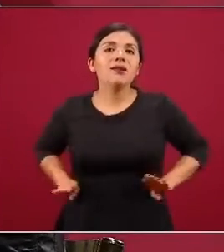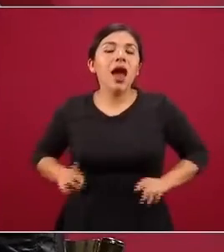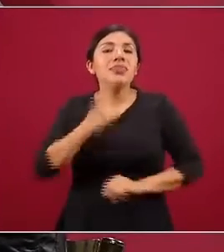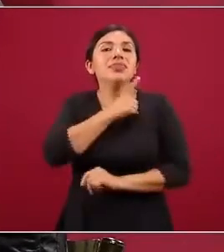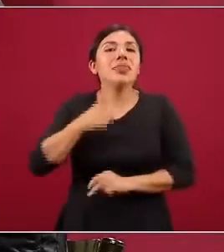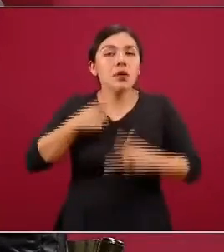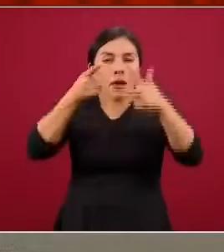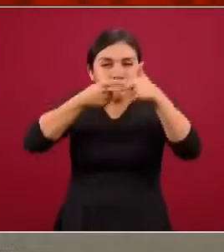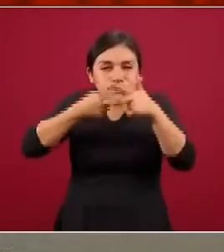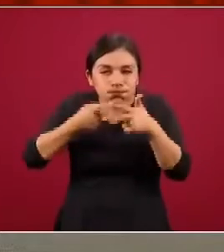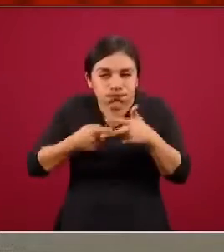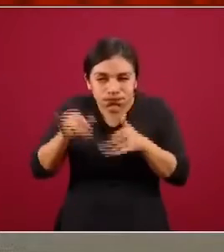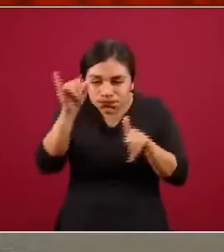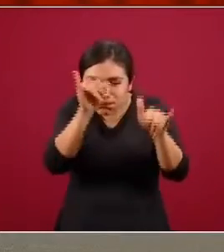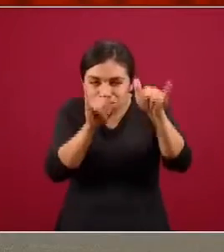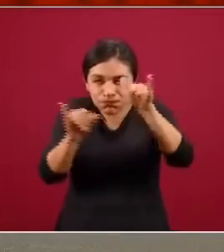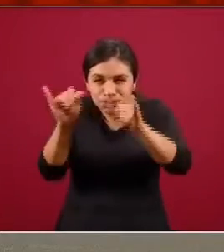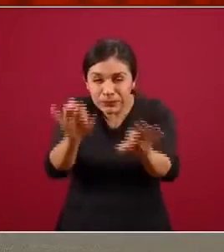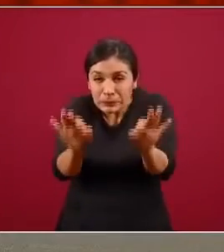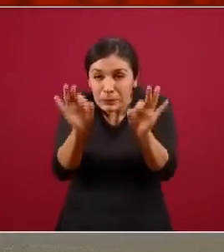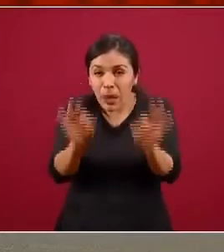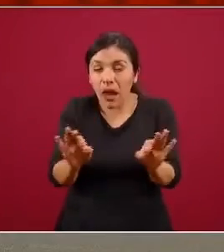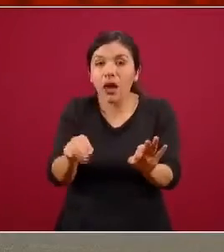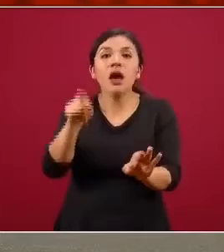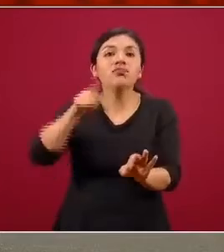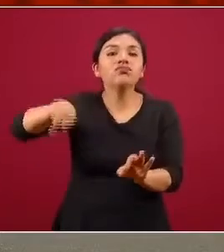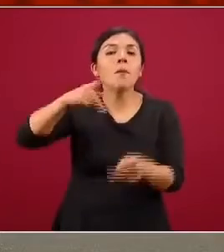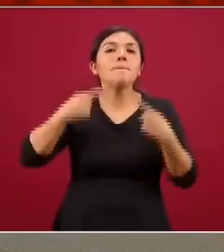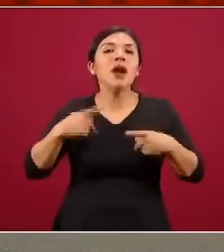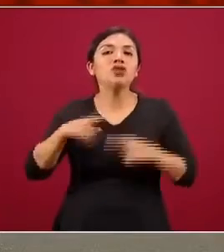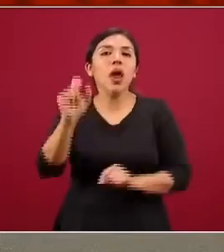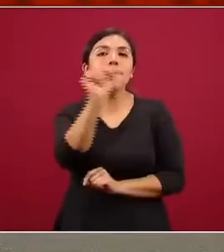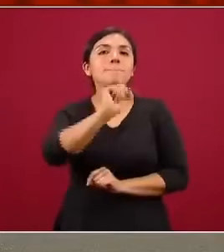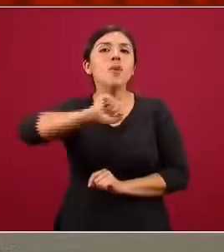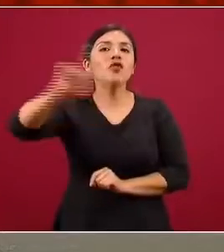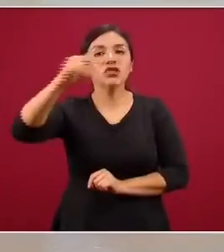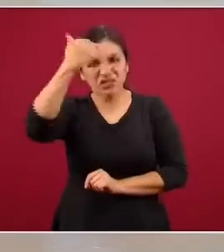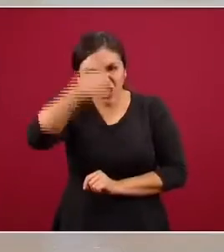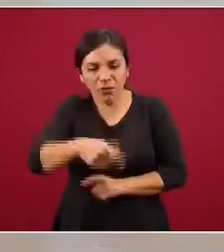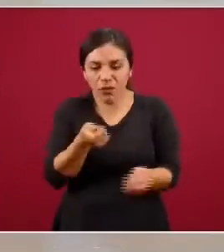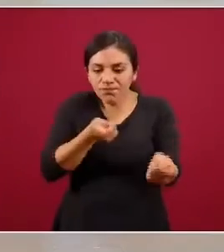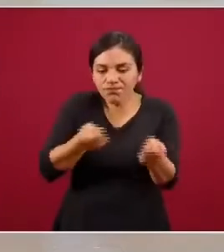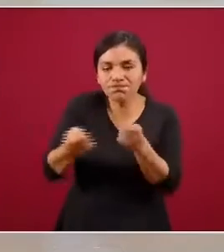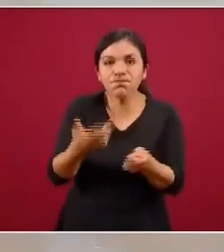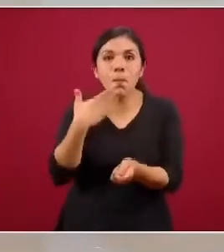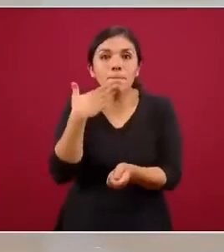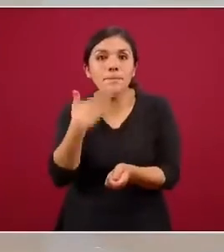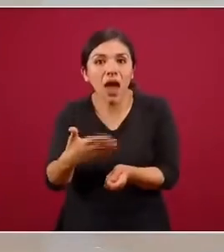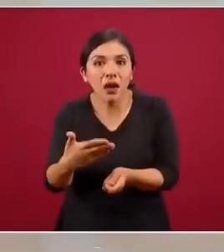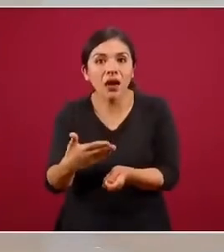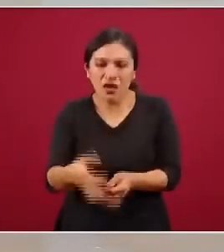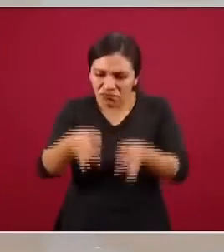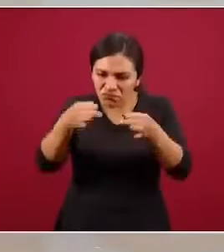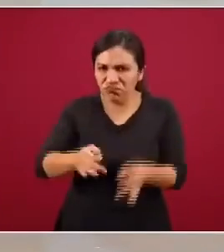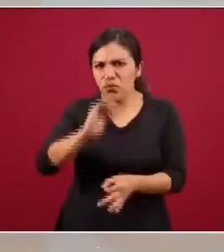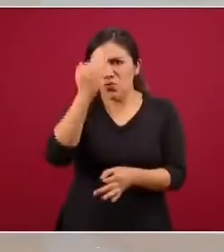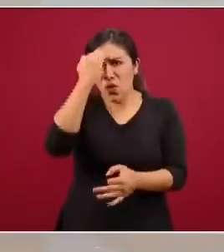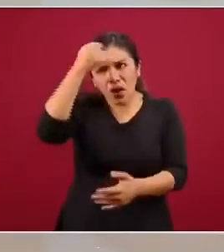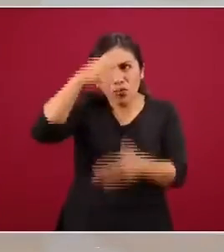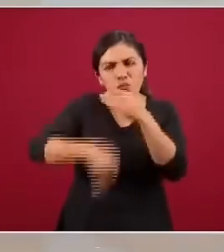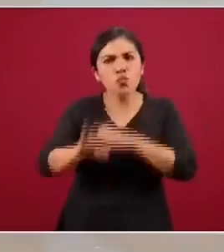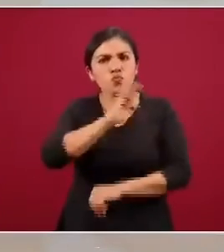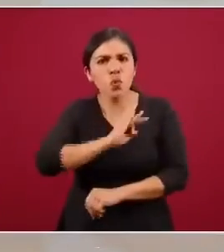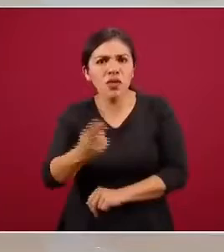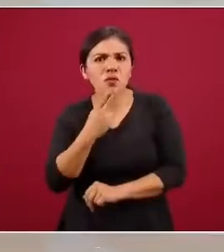ser calculada y suministrada por profesionales que las sepan manejar, que tengan el conocimiento